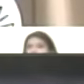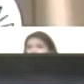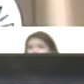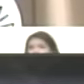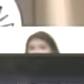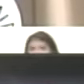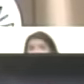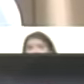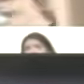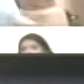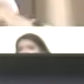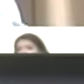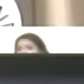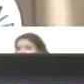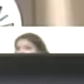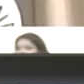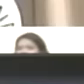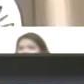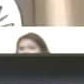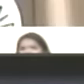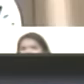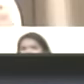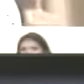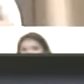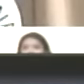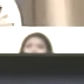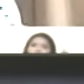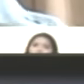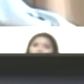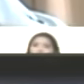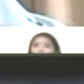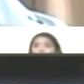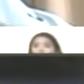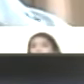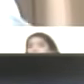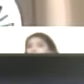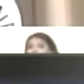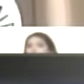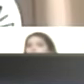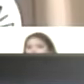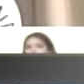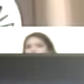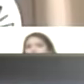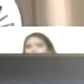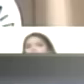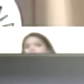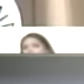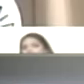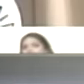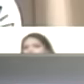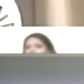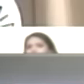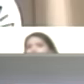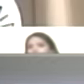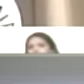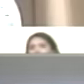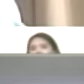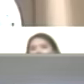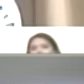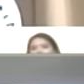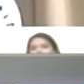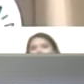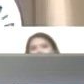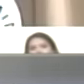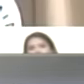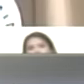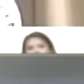estado en el transformador manipulándolo. Entonces, estas personas ahorita también se encuentran en las comisiones del SEBIN y de Seguridad